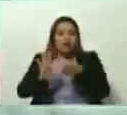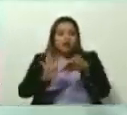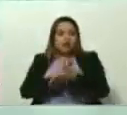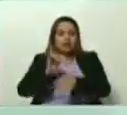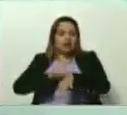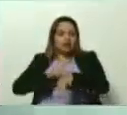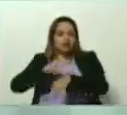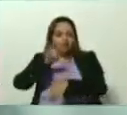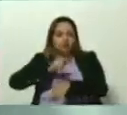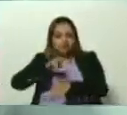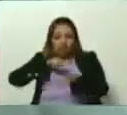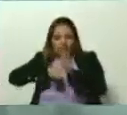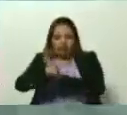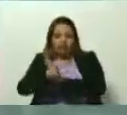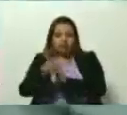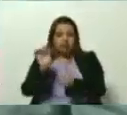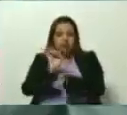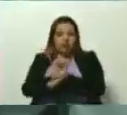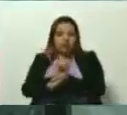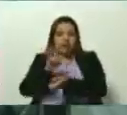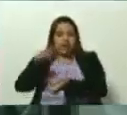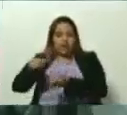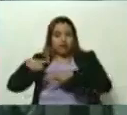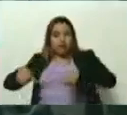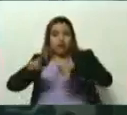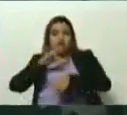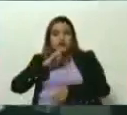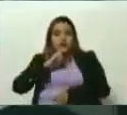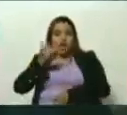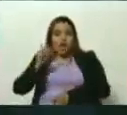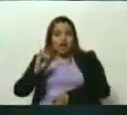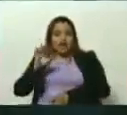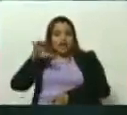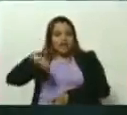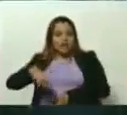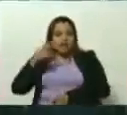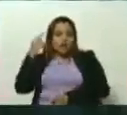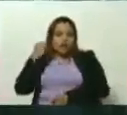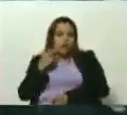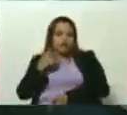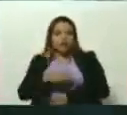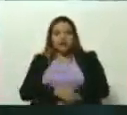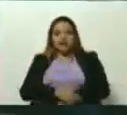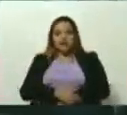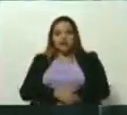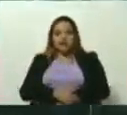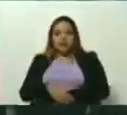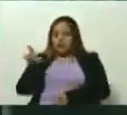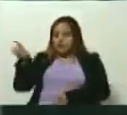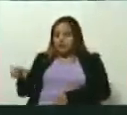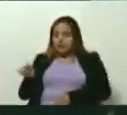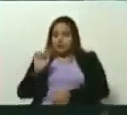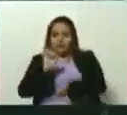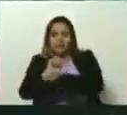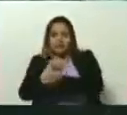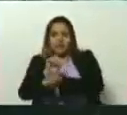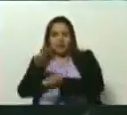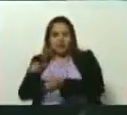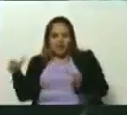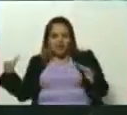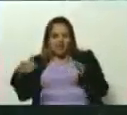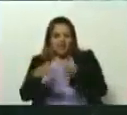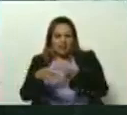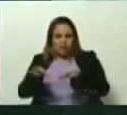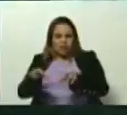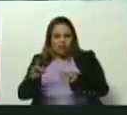esto es el Centro Penitenciario del Dorado, queda ubicado en el Estado Bolívar, está el privado de libertad, tenemos el equipo, este equipo